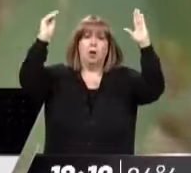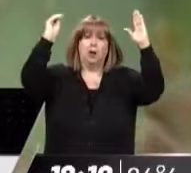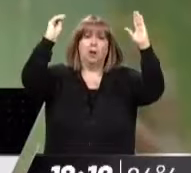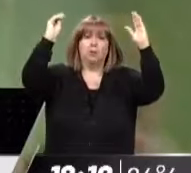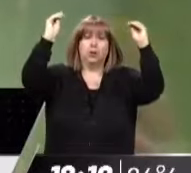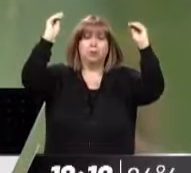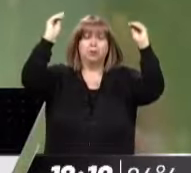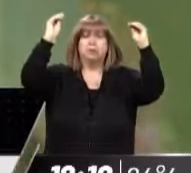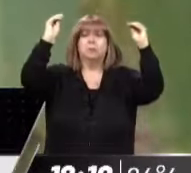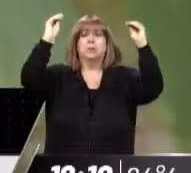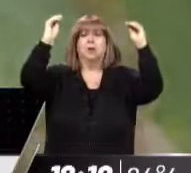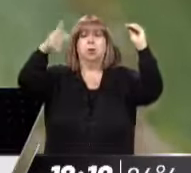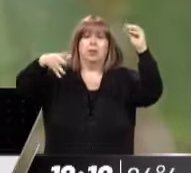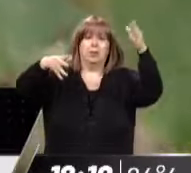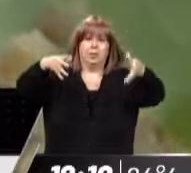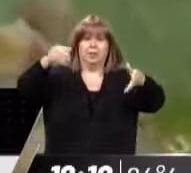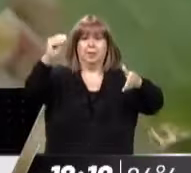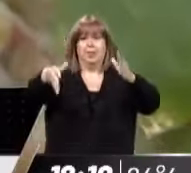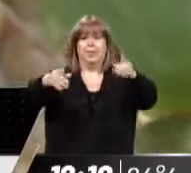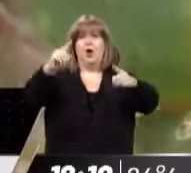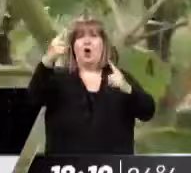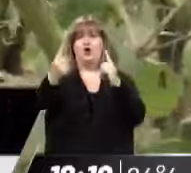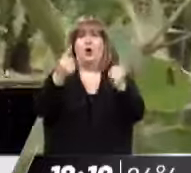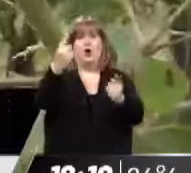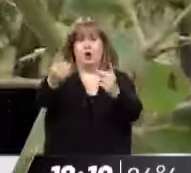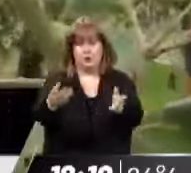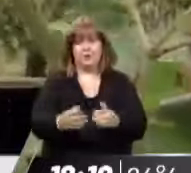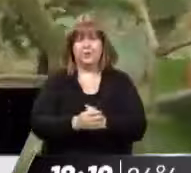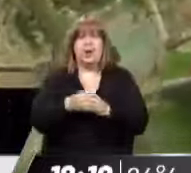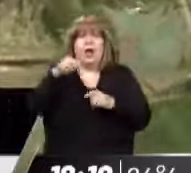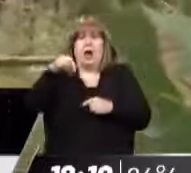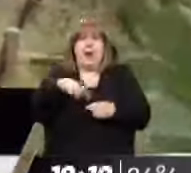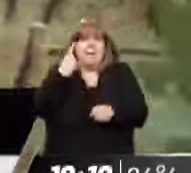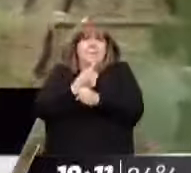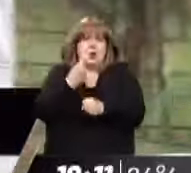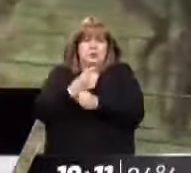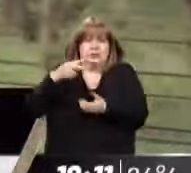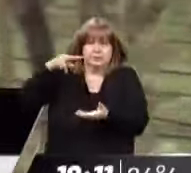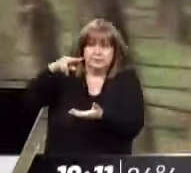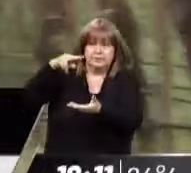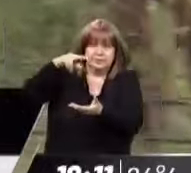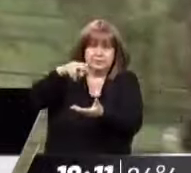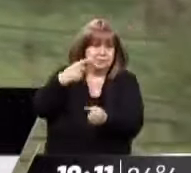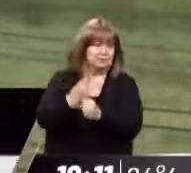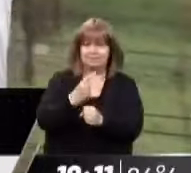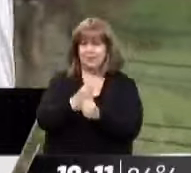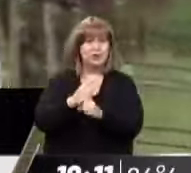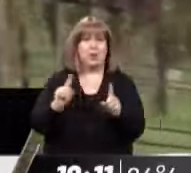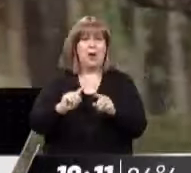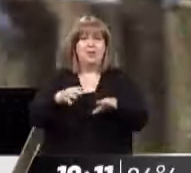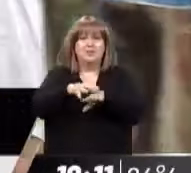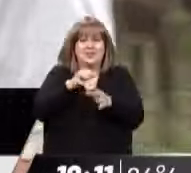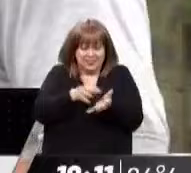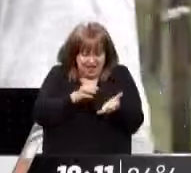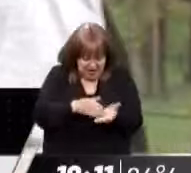puede entrar a cosechar. Así que vamos a ver, tratar de ver mañana si podemos entrar a cosechar, sacar lo que se pueda, lo que ha quedado, lo poco que ha quedado. ¿Cuáles